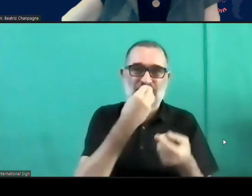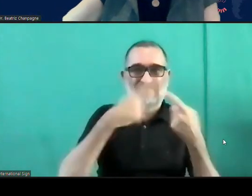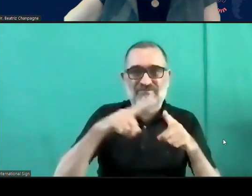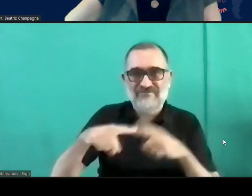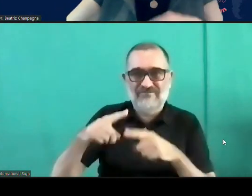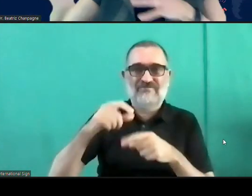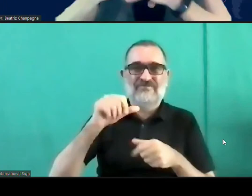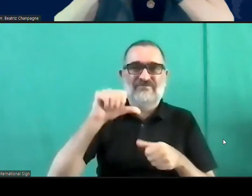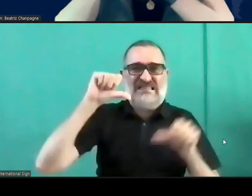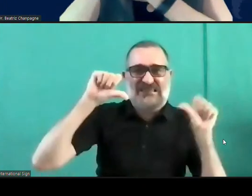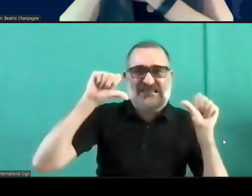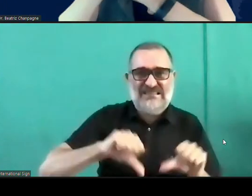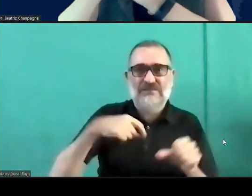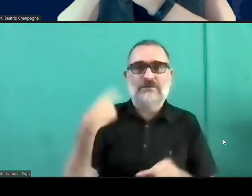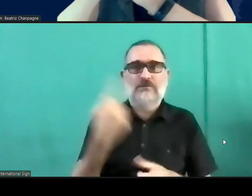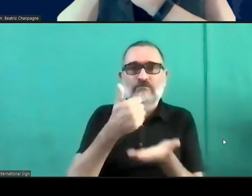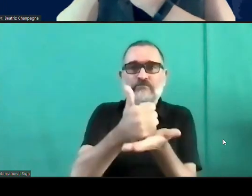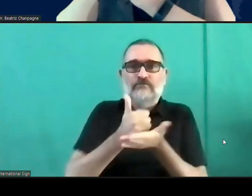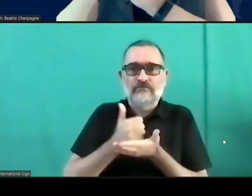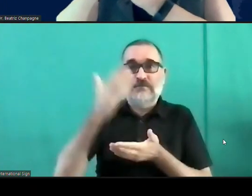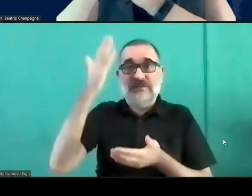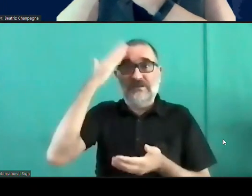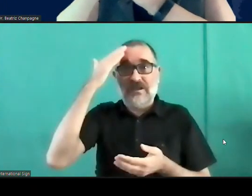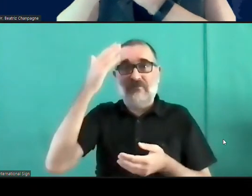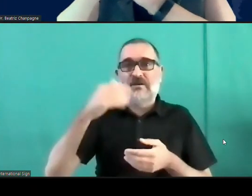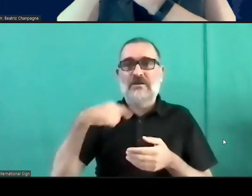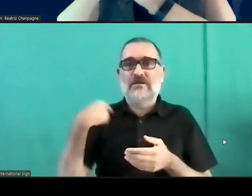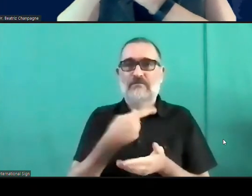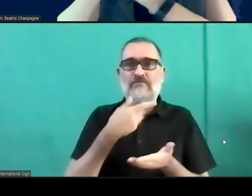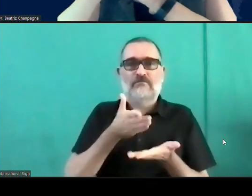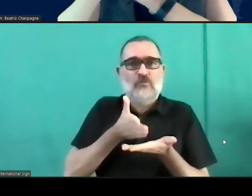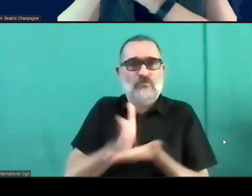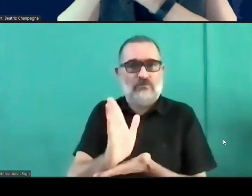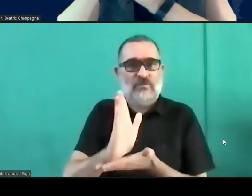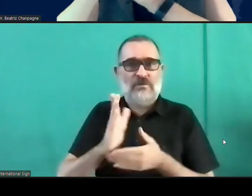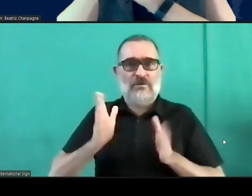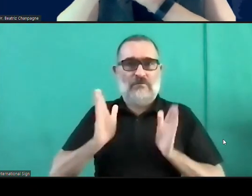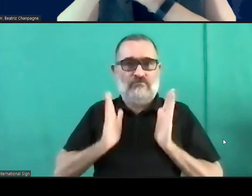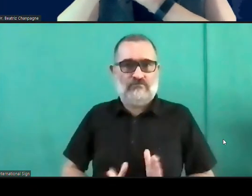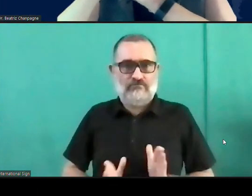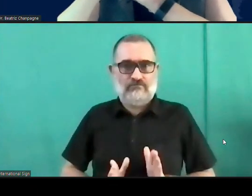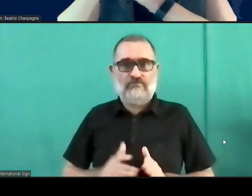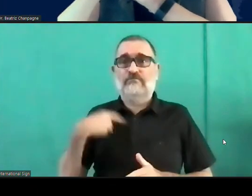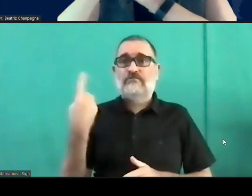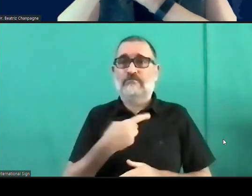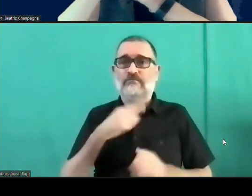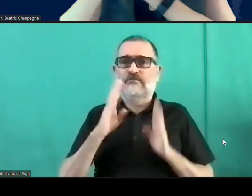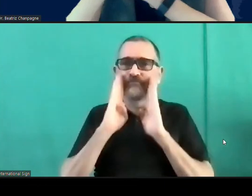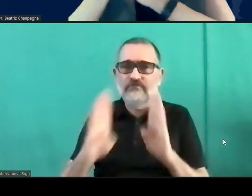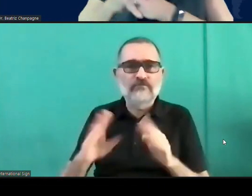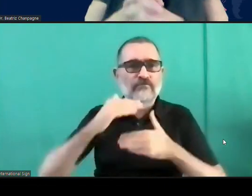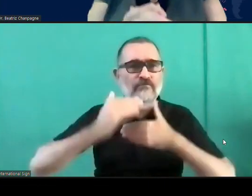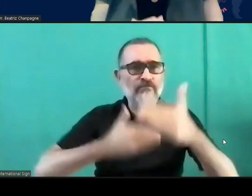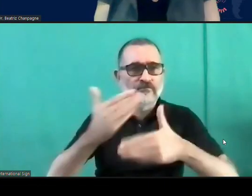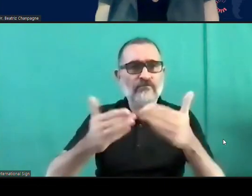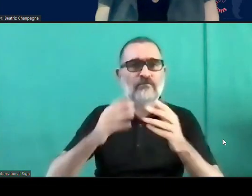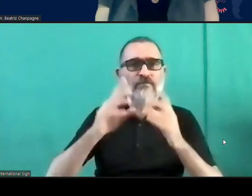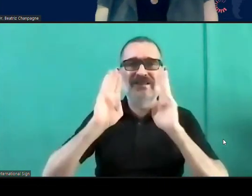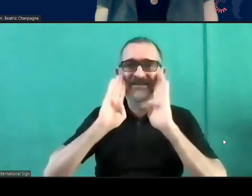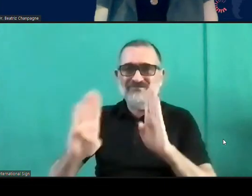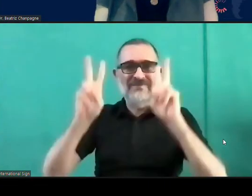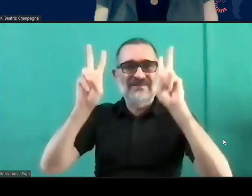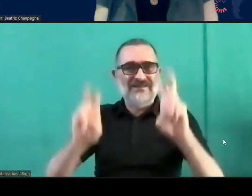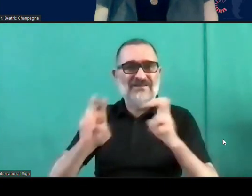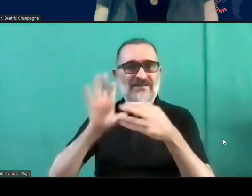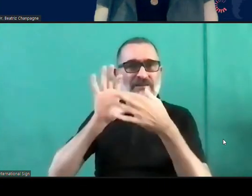impuestos que son tratar de incentivar ciertas conductas tratar de jugar un poco a balancear ese ese mercado que está controlado por el actor privado